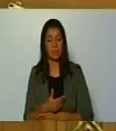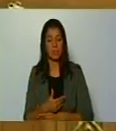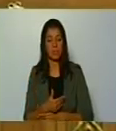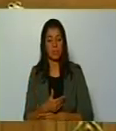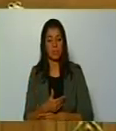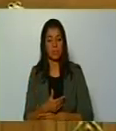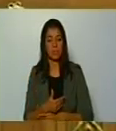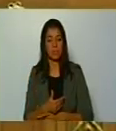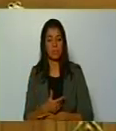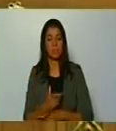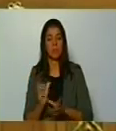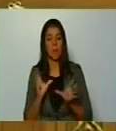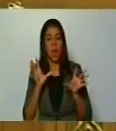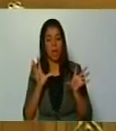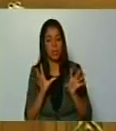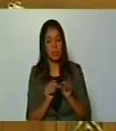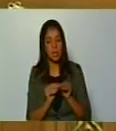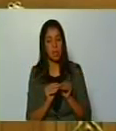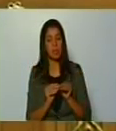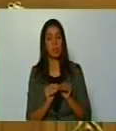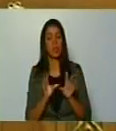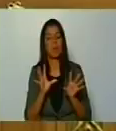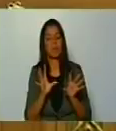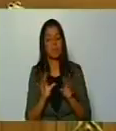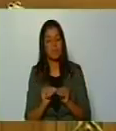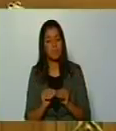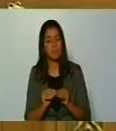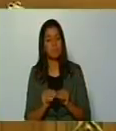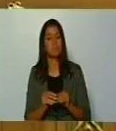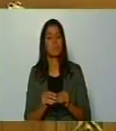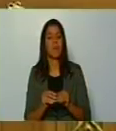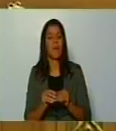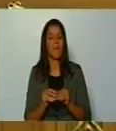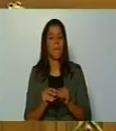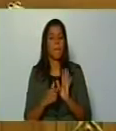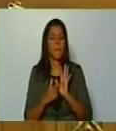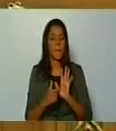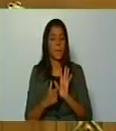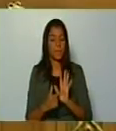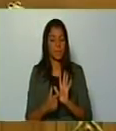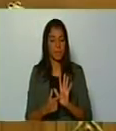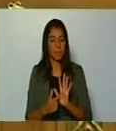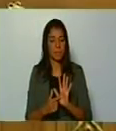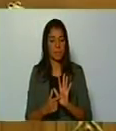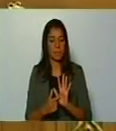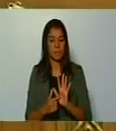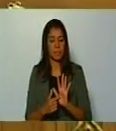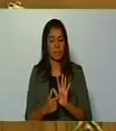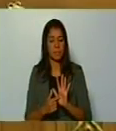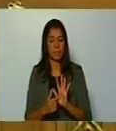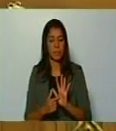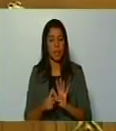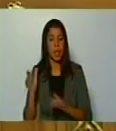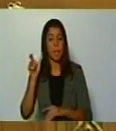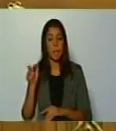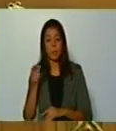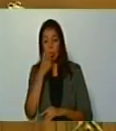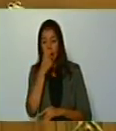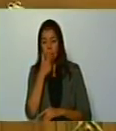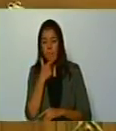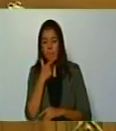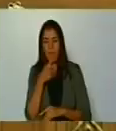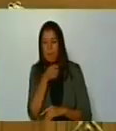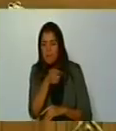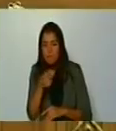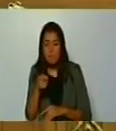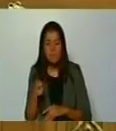para ir resumiendo, la manera como la obstaculización a las vías, las trancas